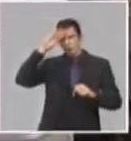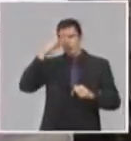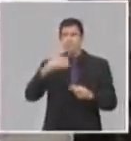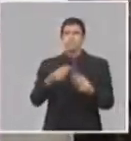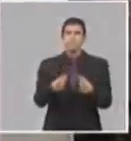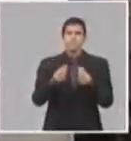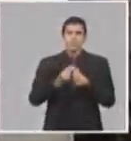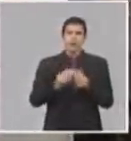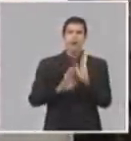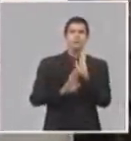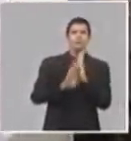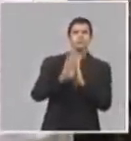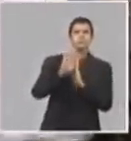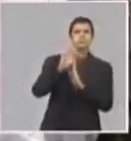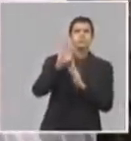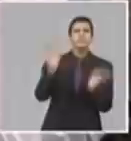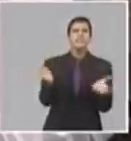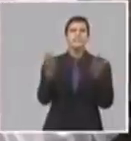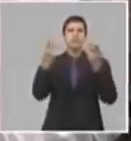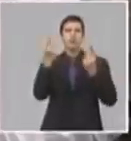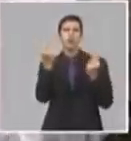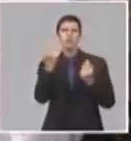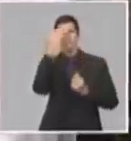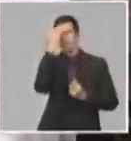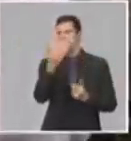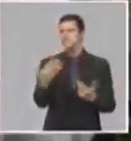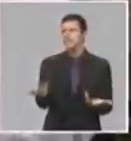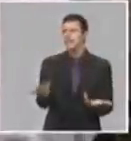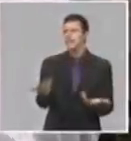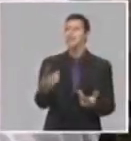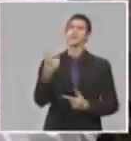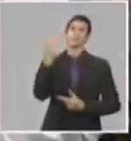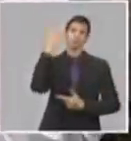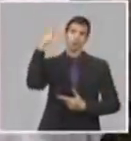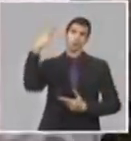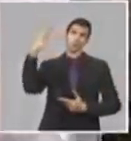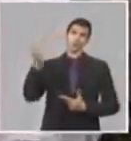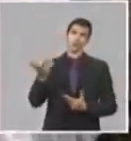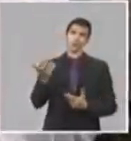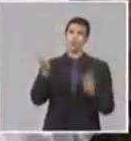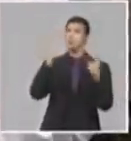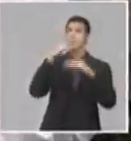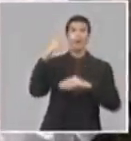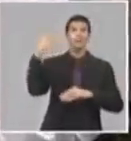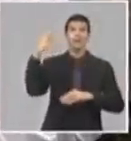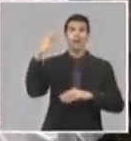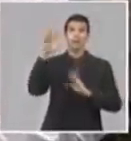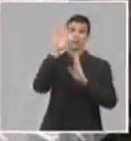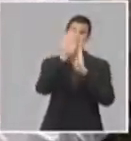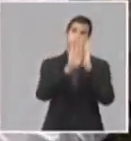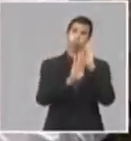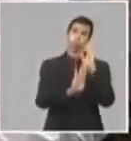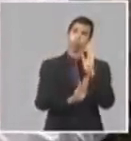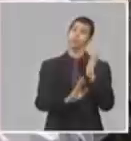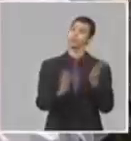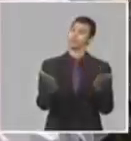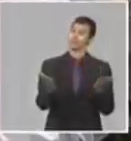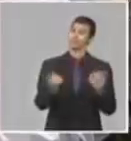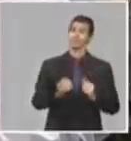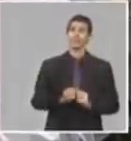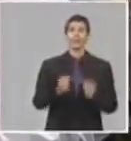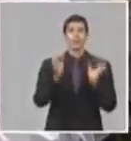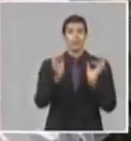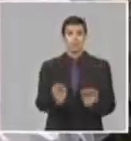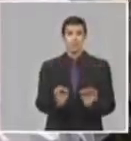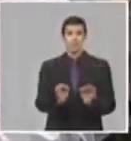con medidas objetivas y en ese sentido vamos. Para reafirmar esto, fíjate, que bueno, el presidente lo introducía.